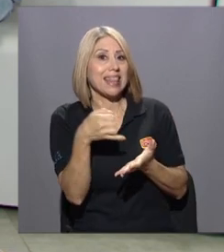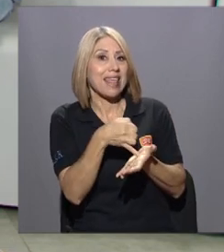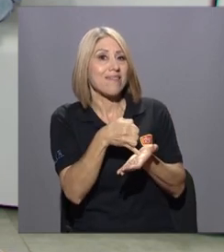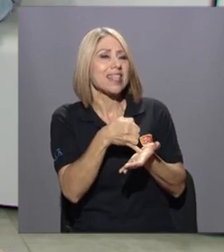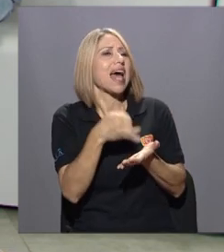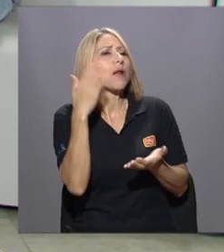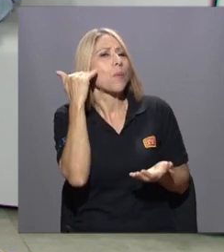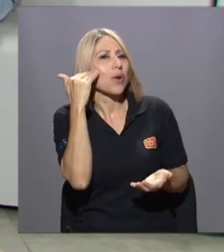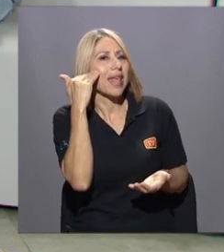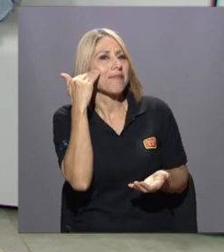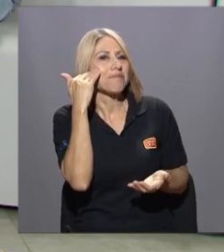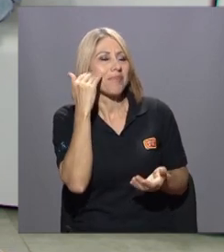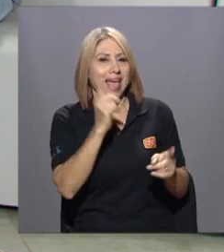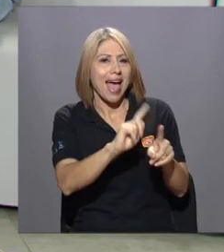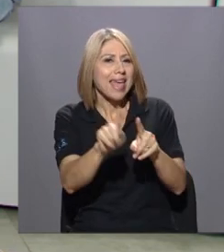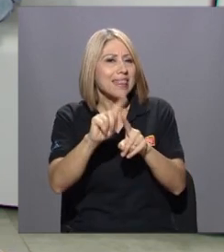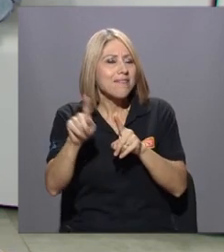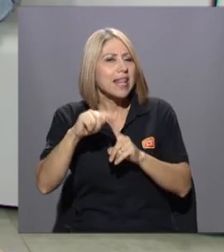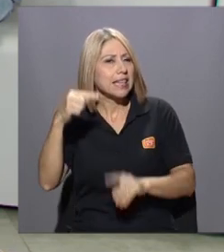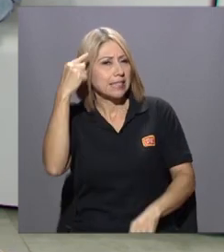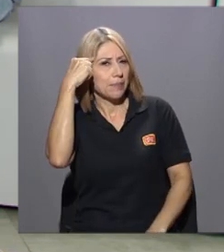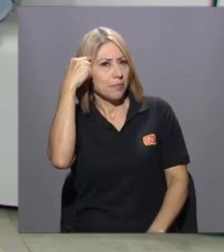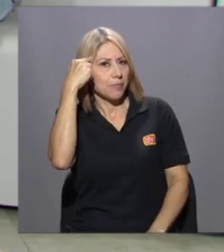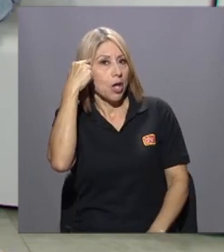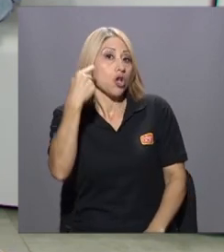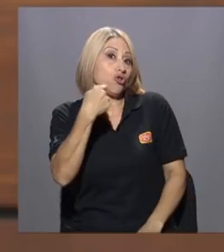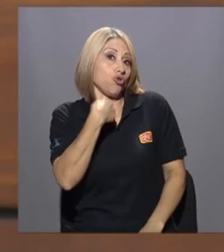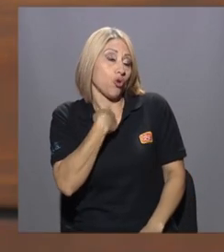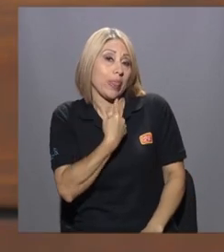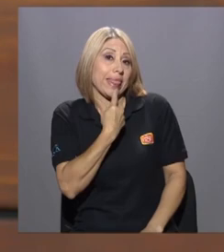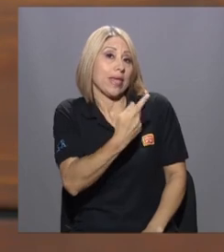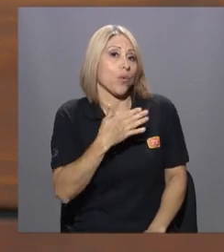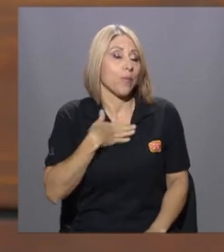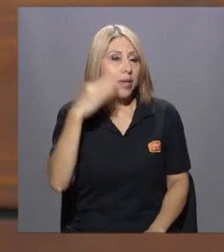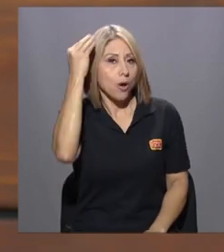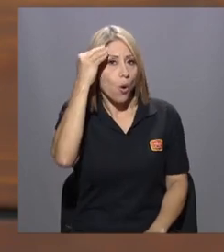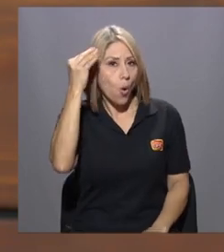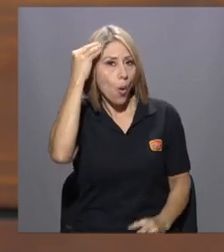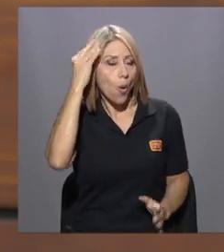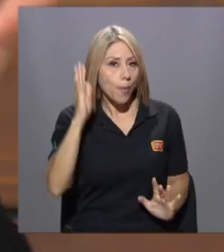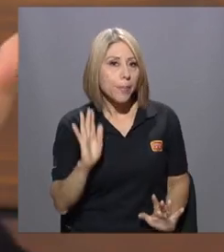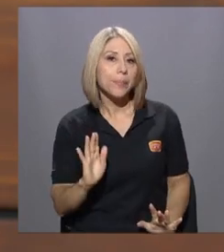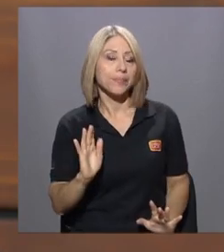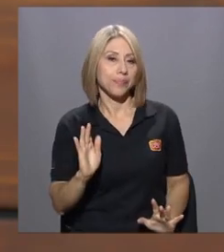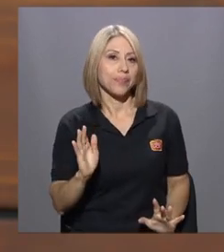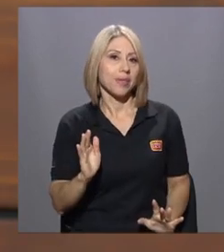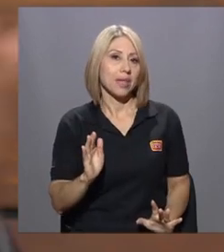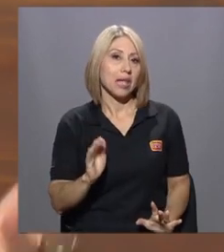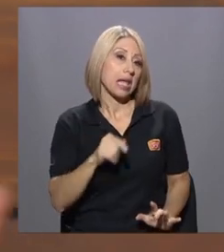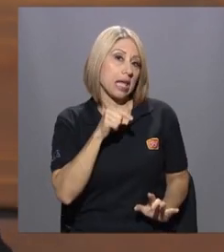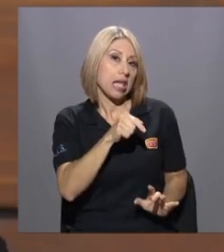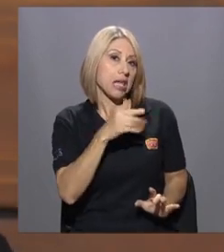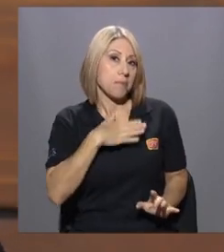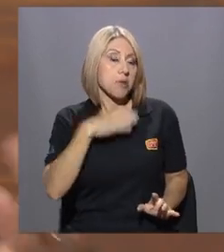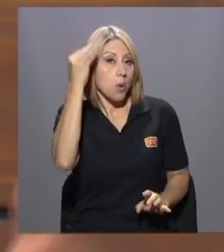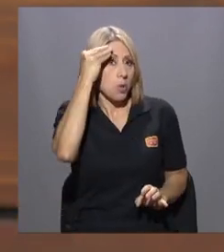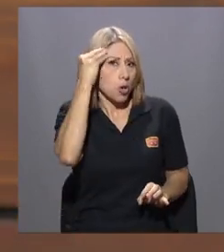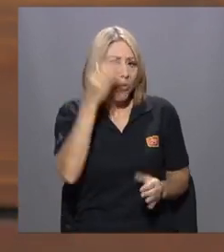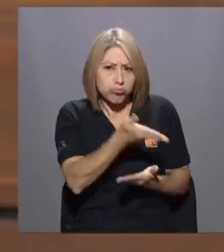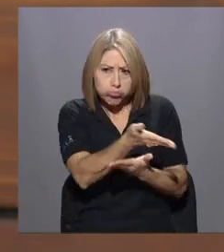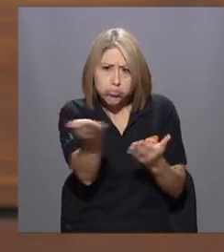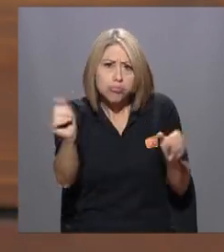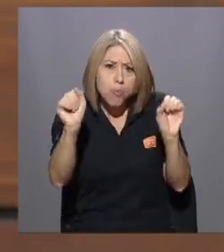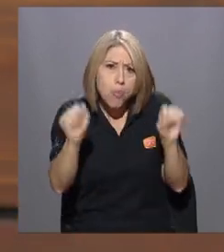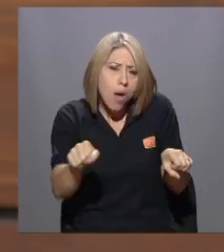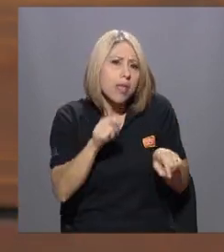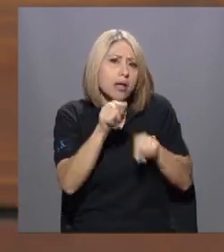hipótesis. Yo puedo compartir la mía, ¿verdad? Y esta está sujeta a discusión y está sujeta